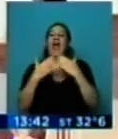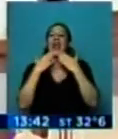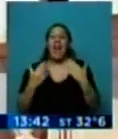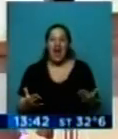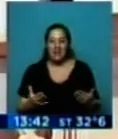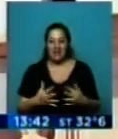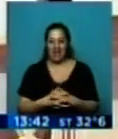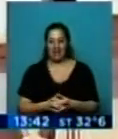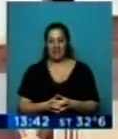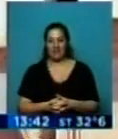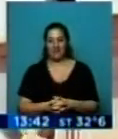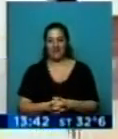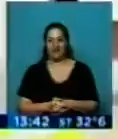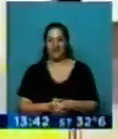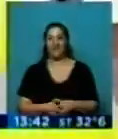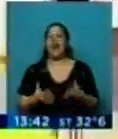¡Gracias!